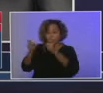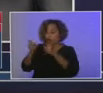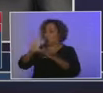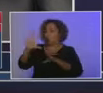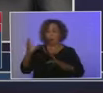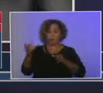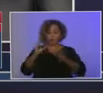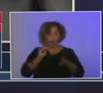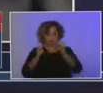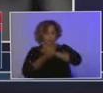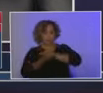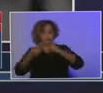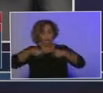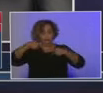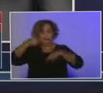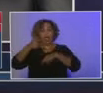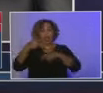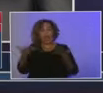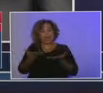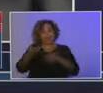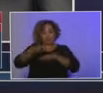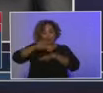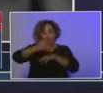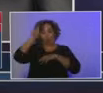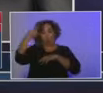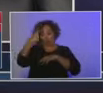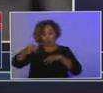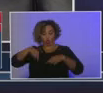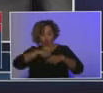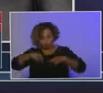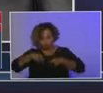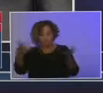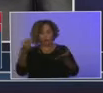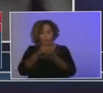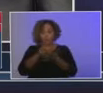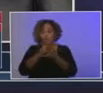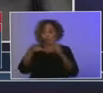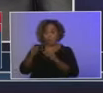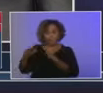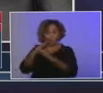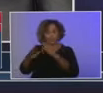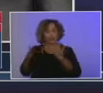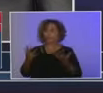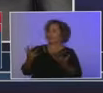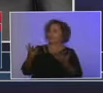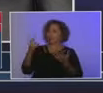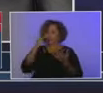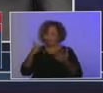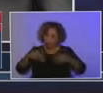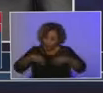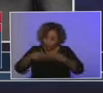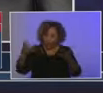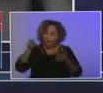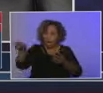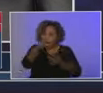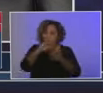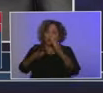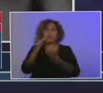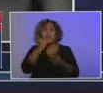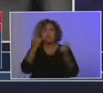puede cambiar? Porque ya se hace fue Gil Enseñat y se supondría que fueran a distribuirlo a los municipios. ¿Qué